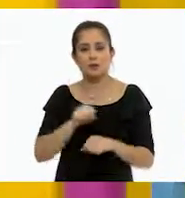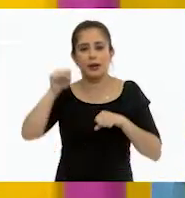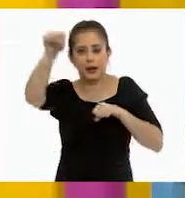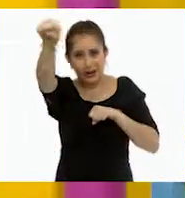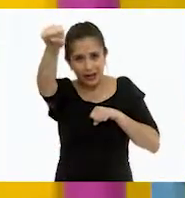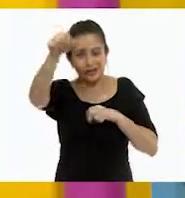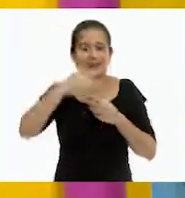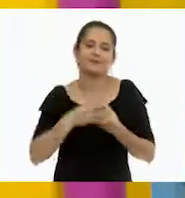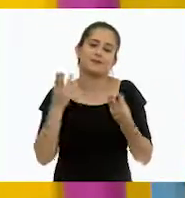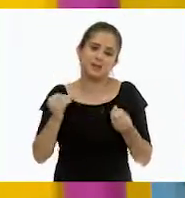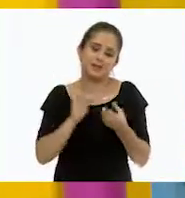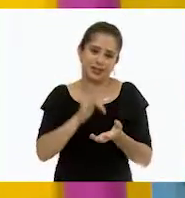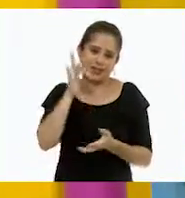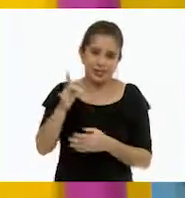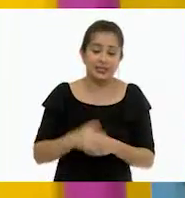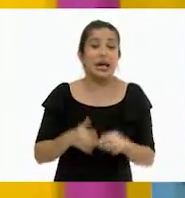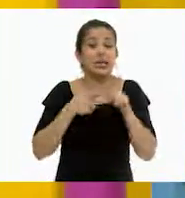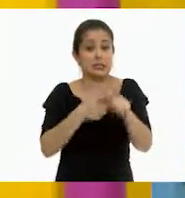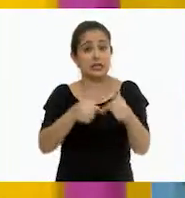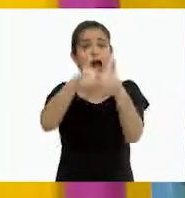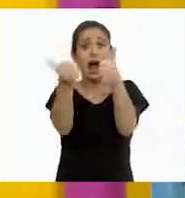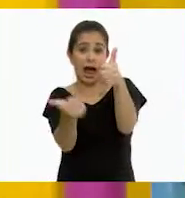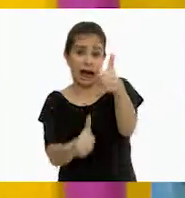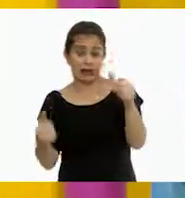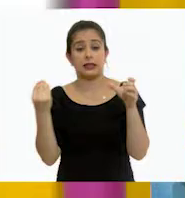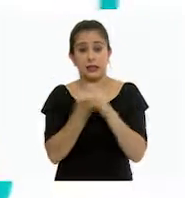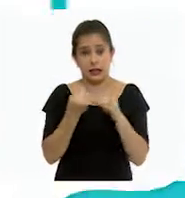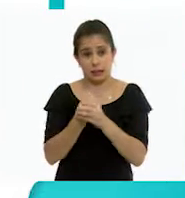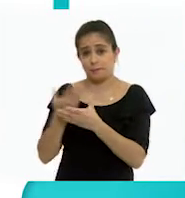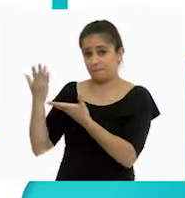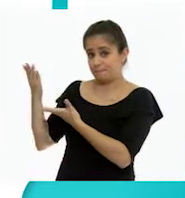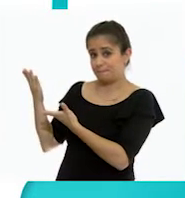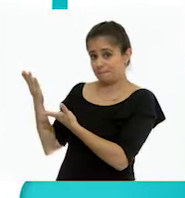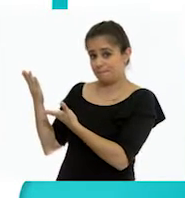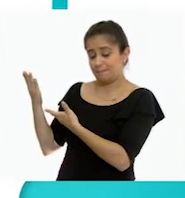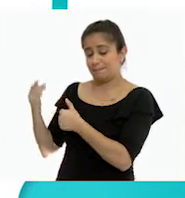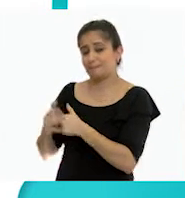nosotros. Continuamos con Artes.